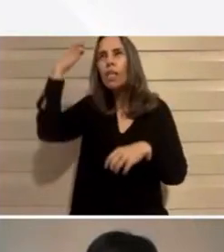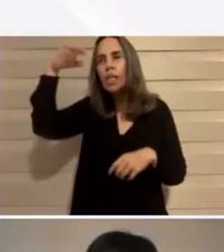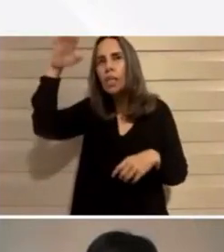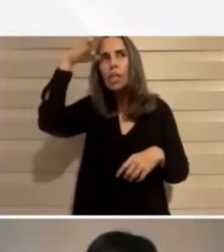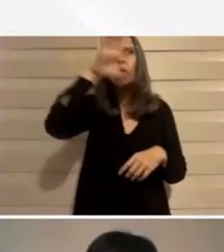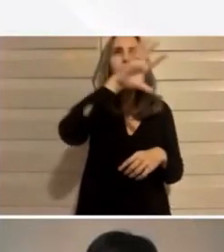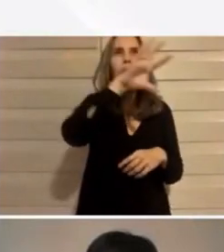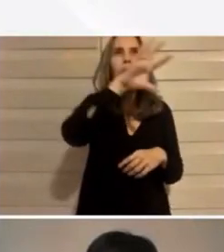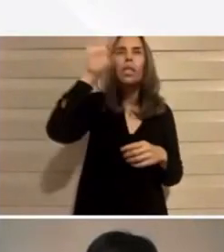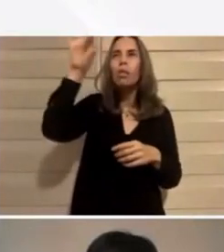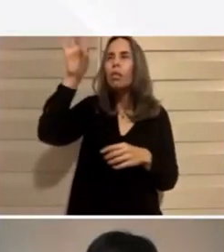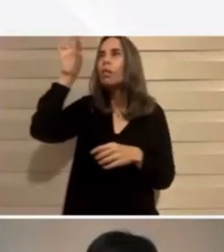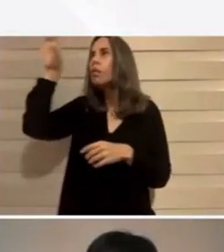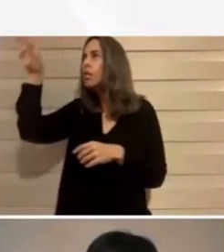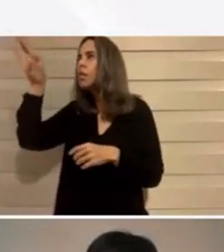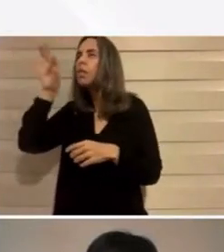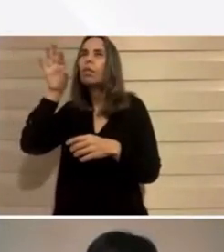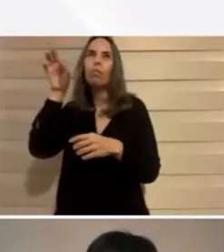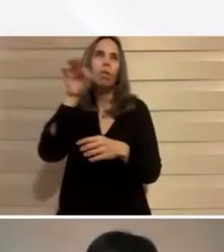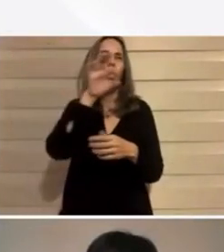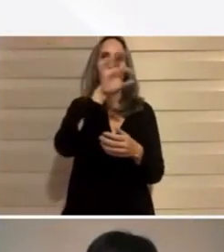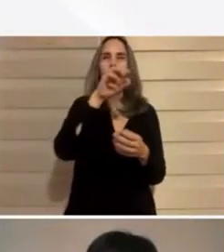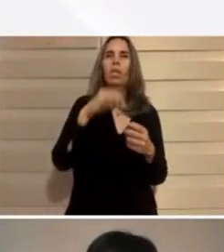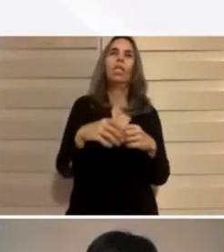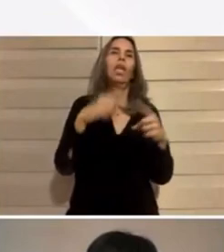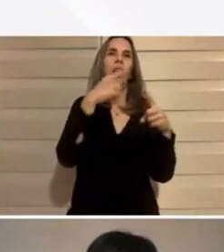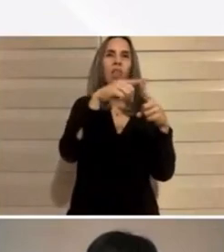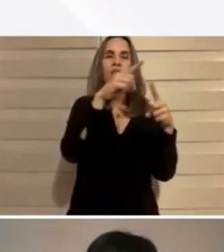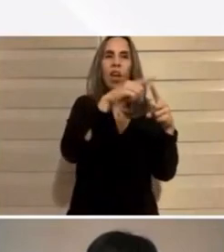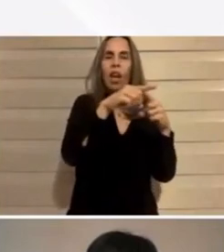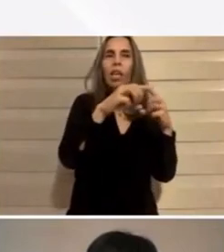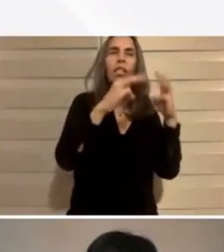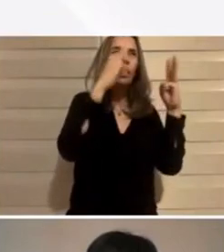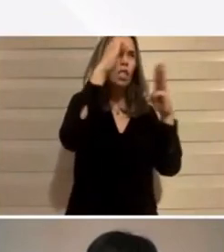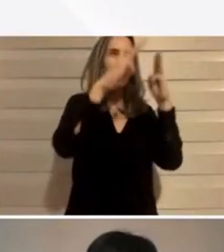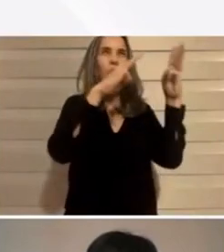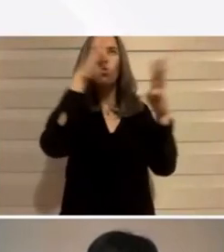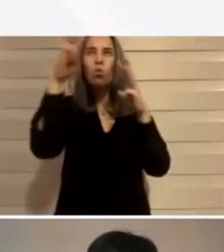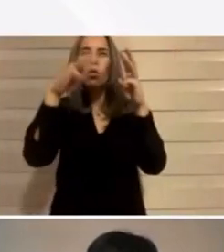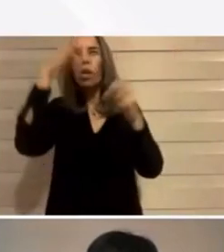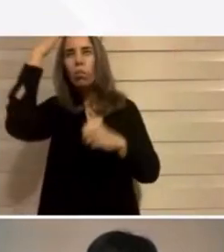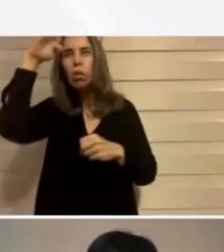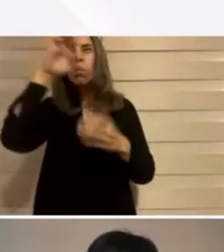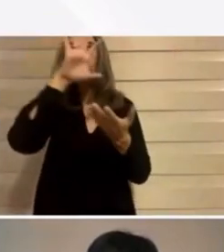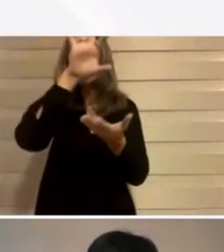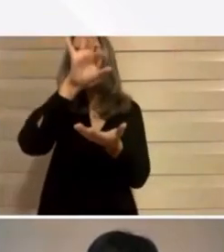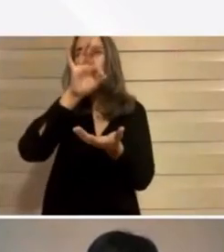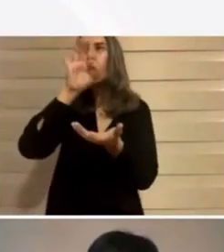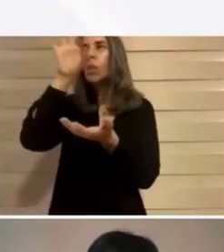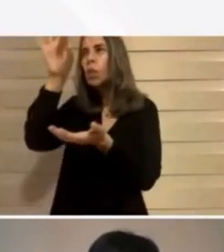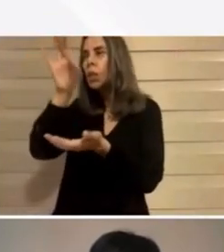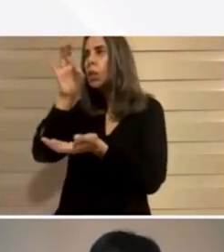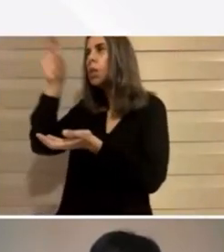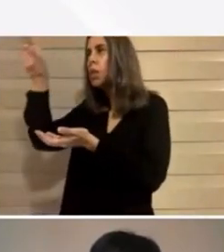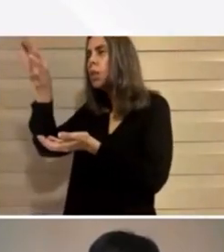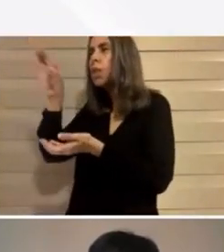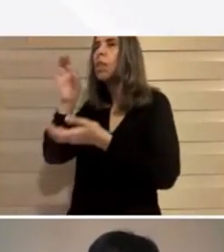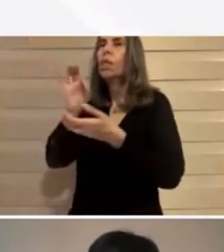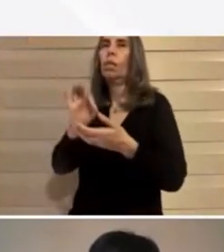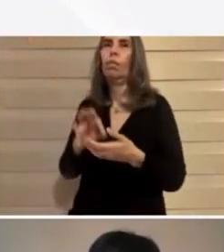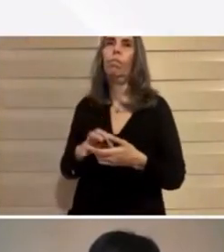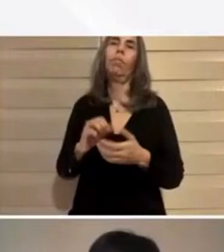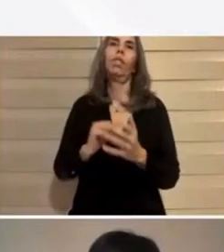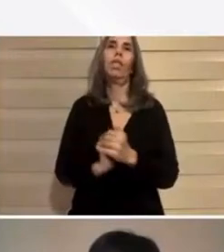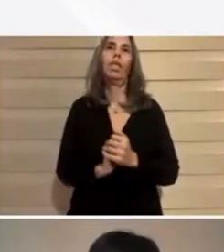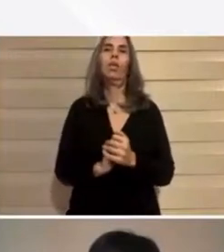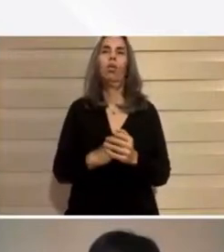pero cuando fui directora de los museos de ciencias de la UNAM, que me tocó hacer ese trabajo, pues yo hice exposiciones de